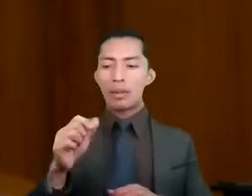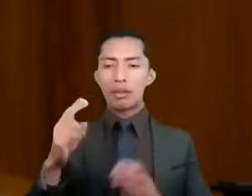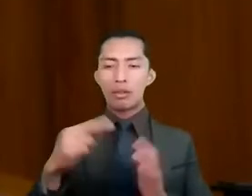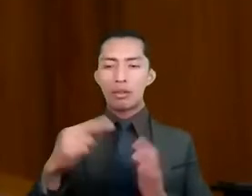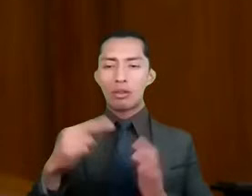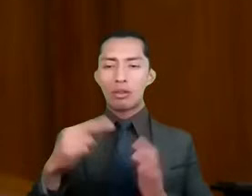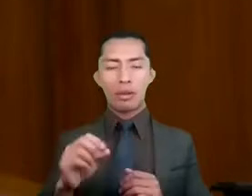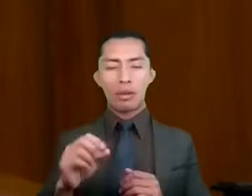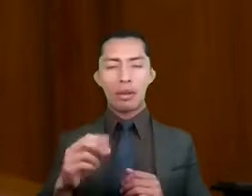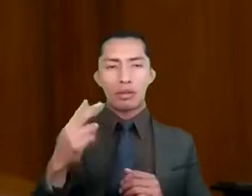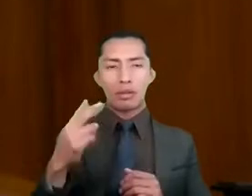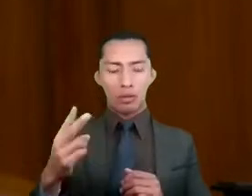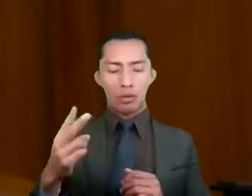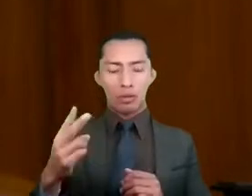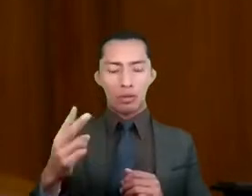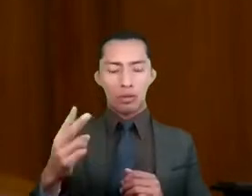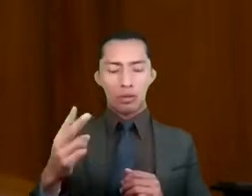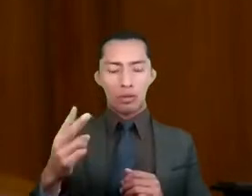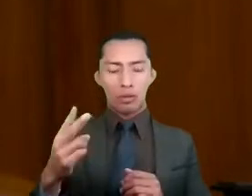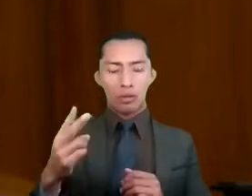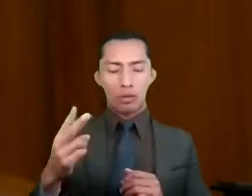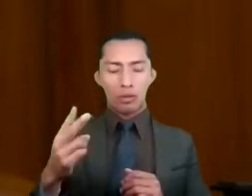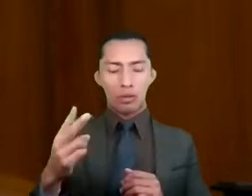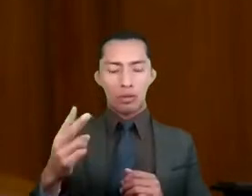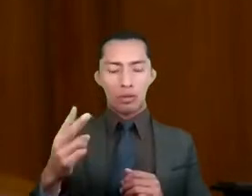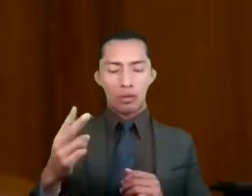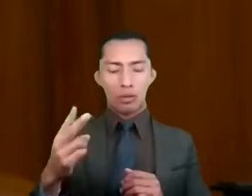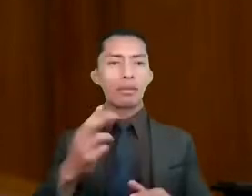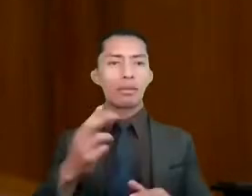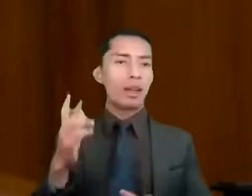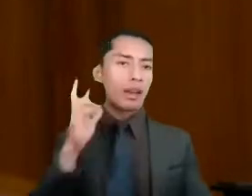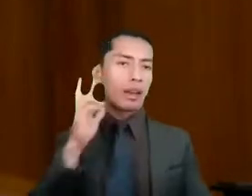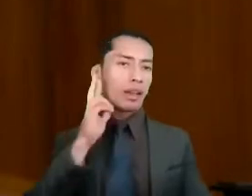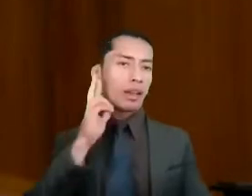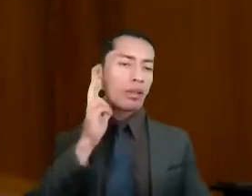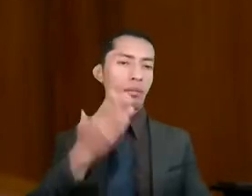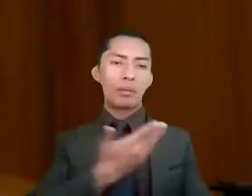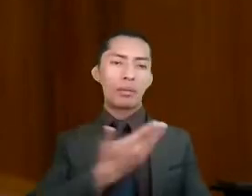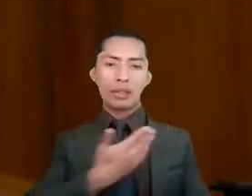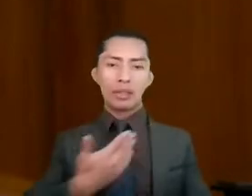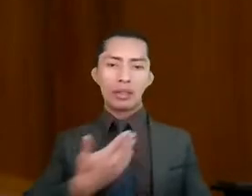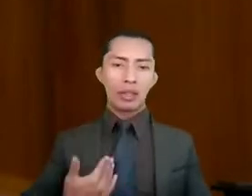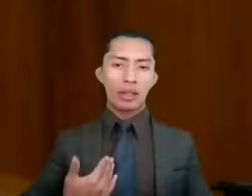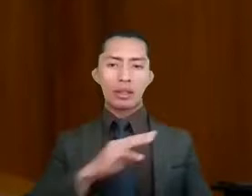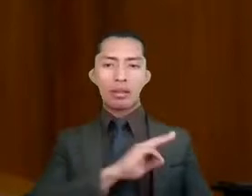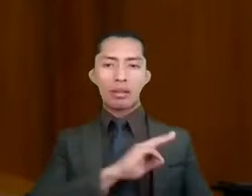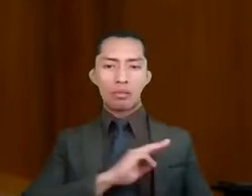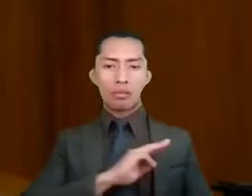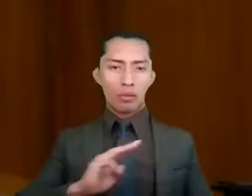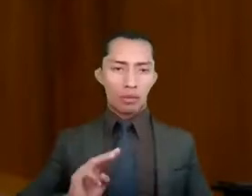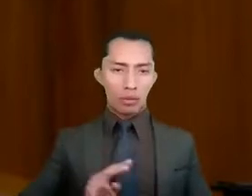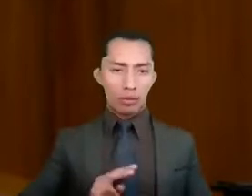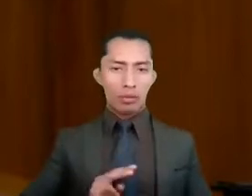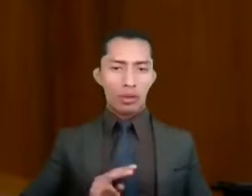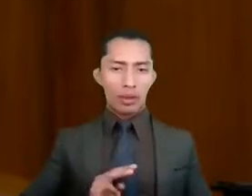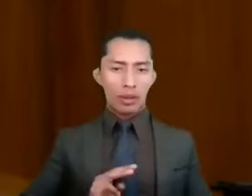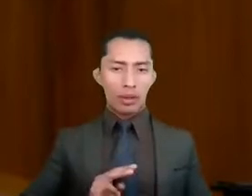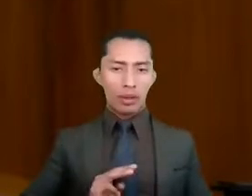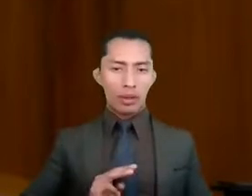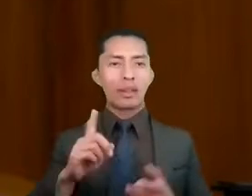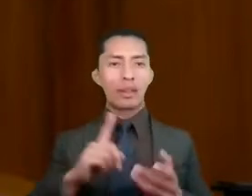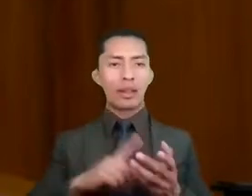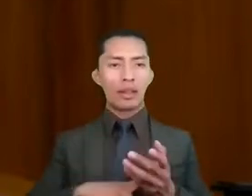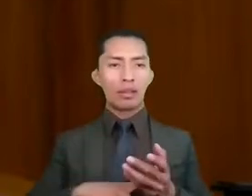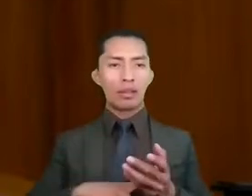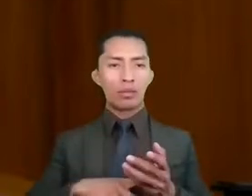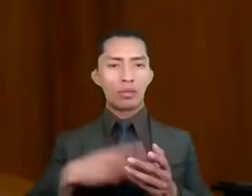2022. Se ratificó al primer regidor como presidente municipal por Ministerio de Ley. El desahogo de este